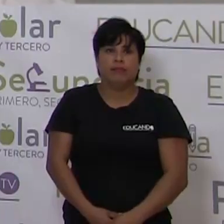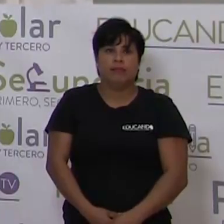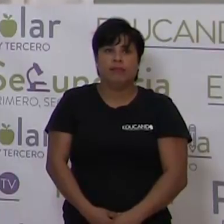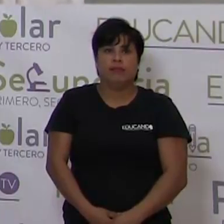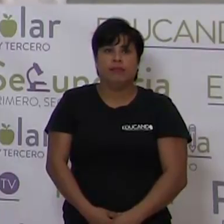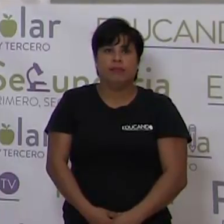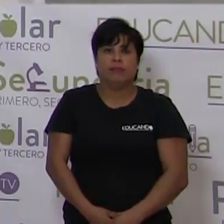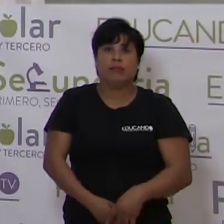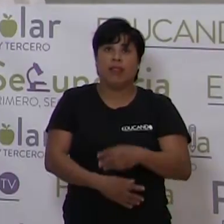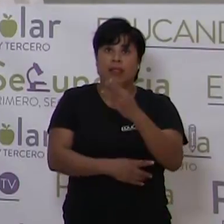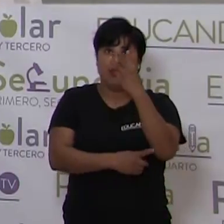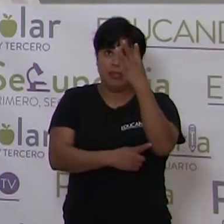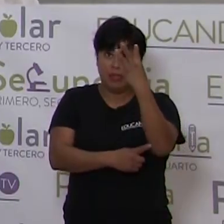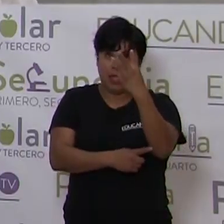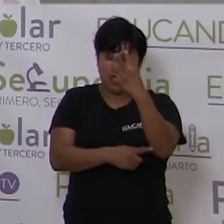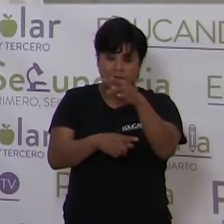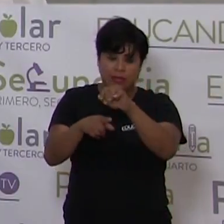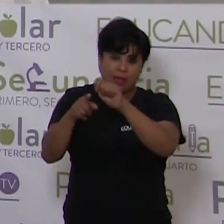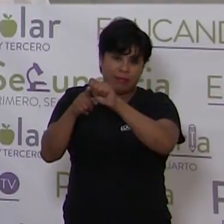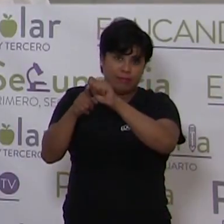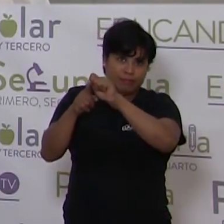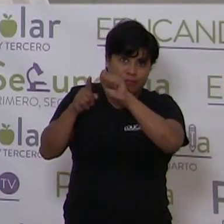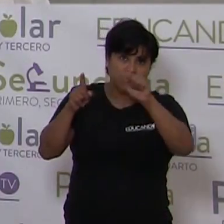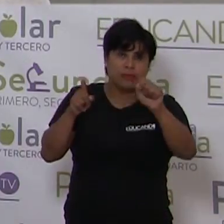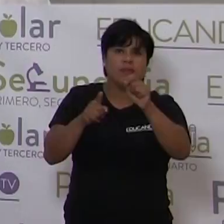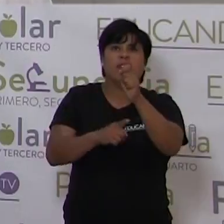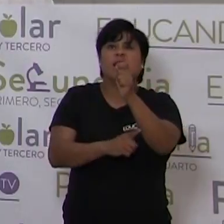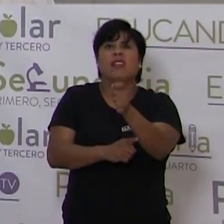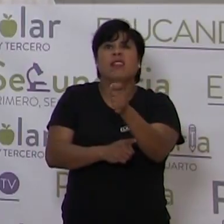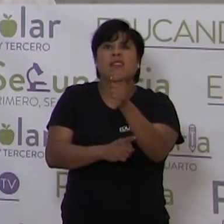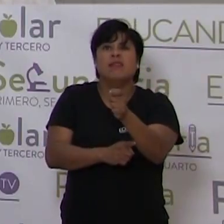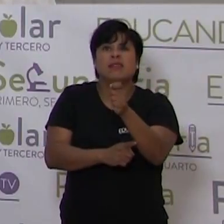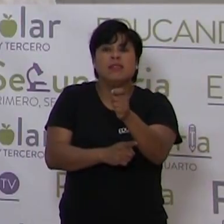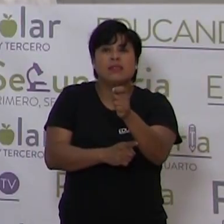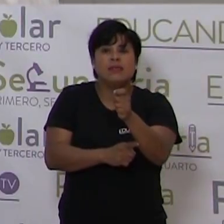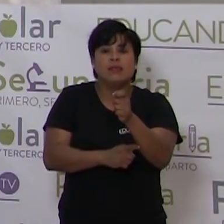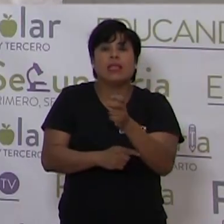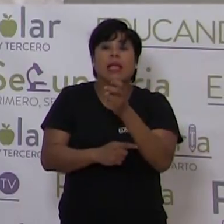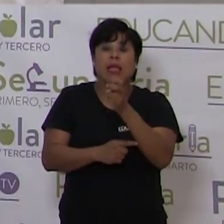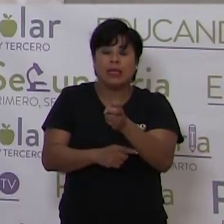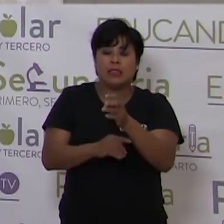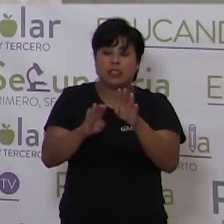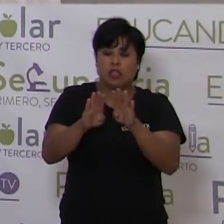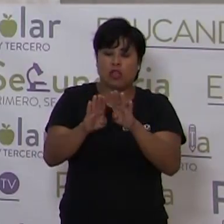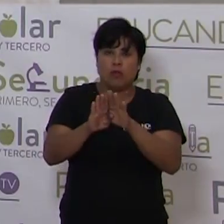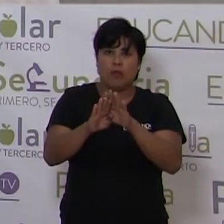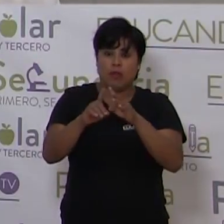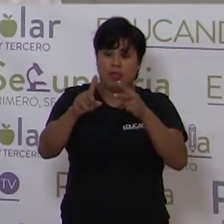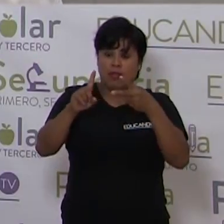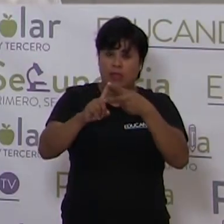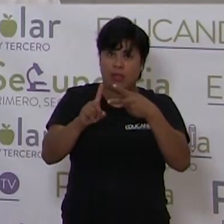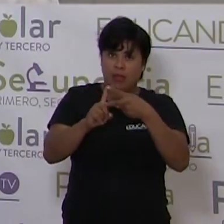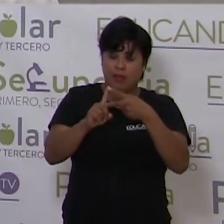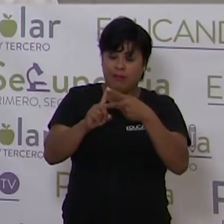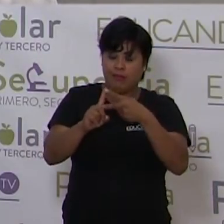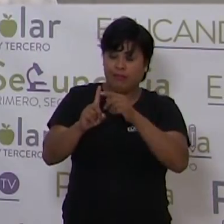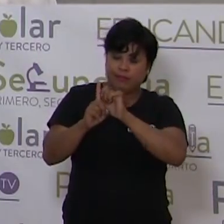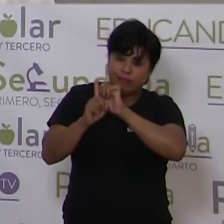Tres líneas que van a ser, que van a atravesar